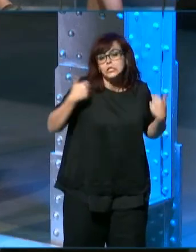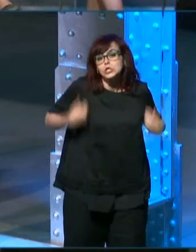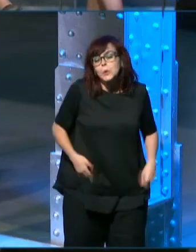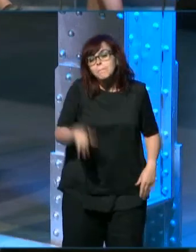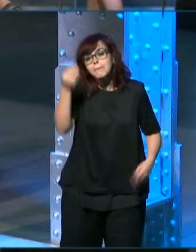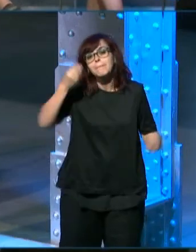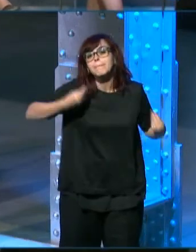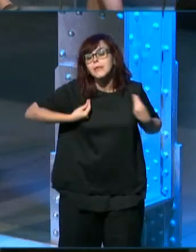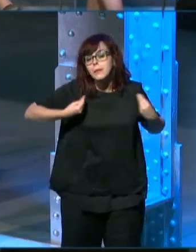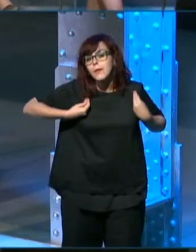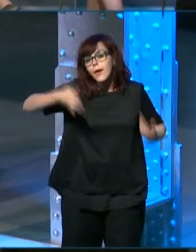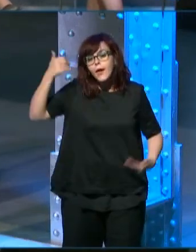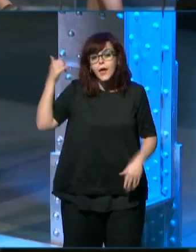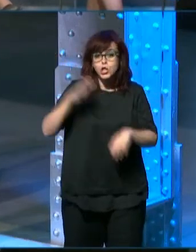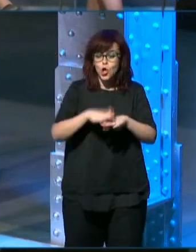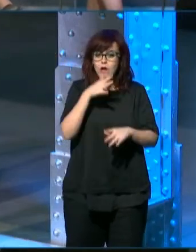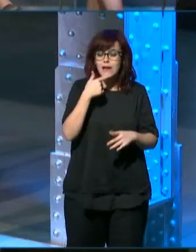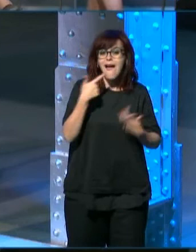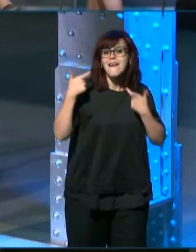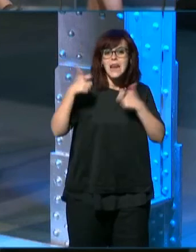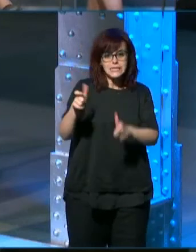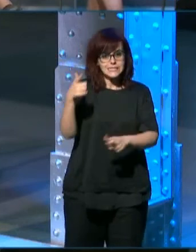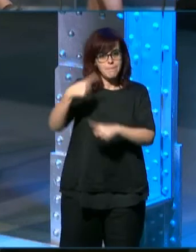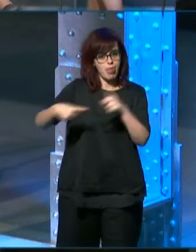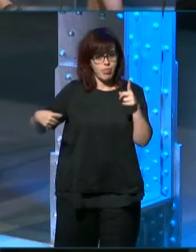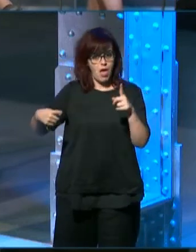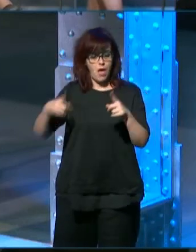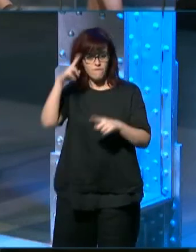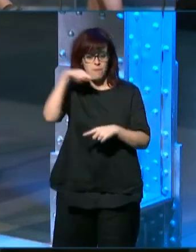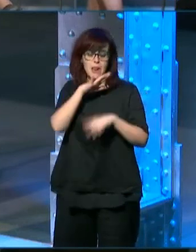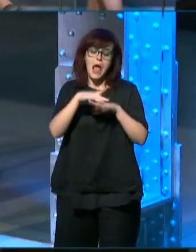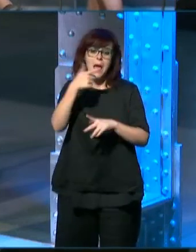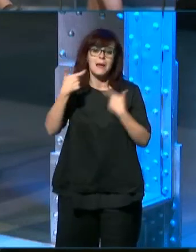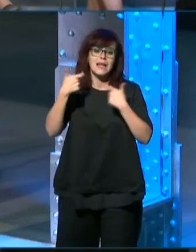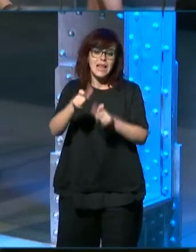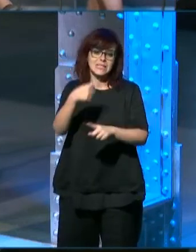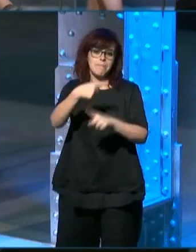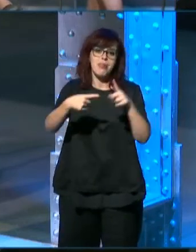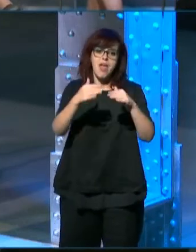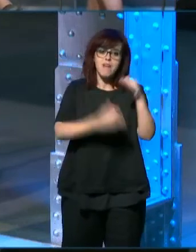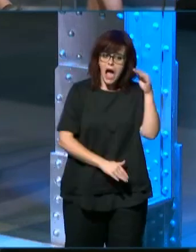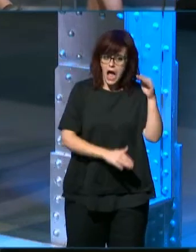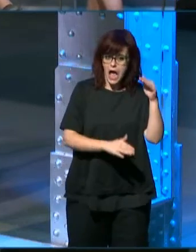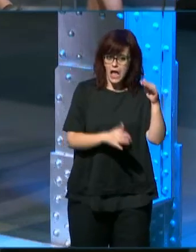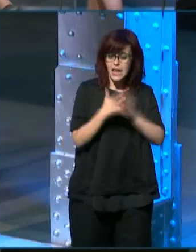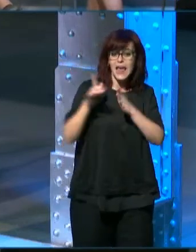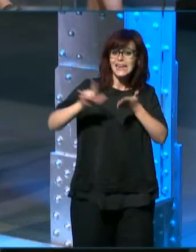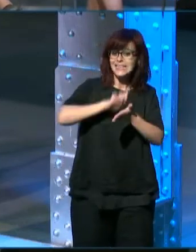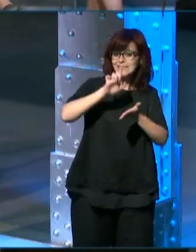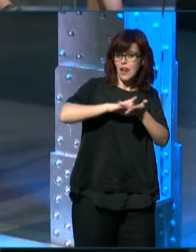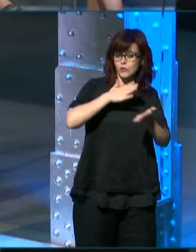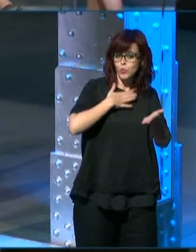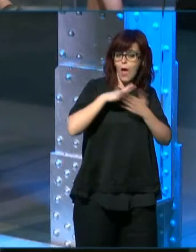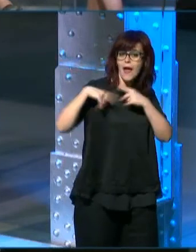así. Yo soy hijo de clase media baja, siempre hay. La literatura en